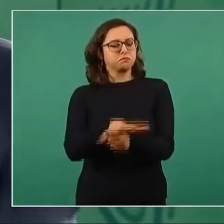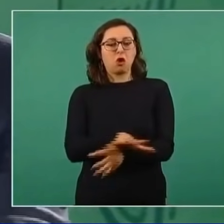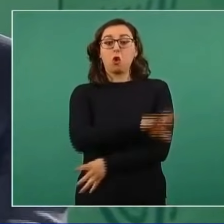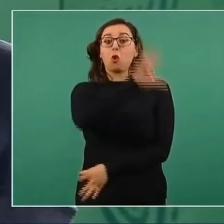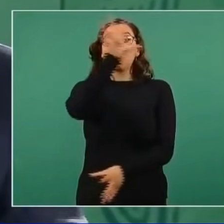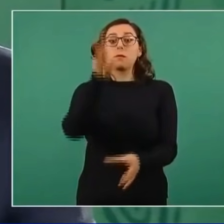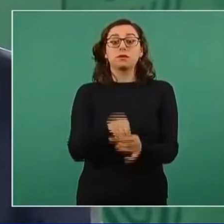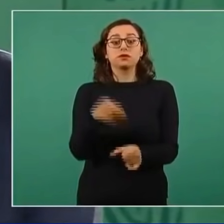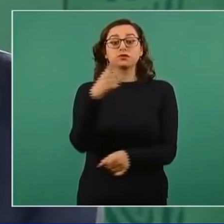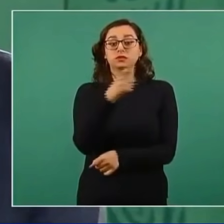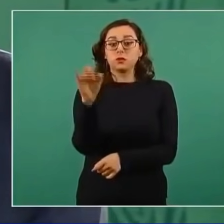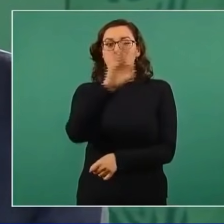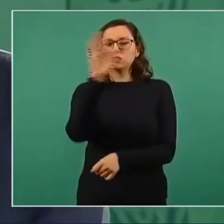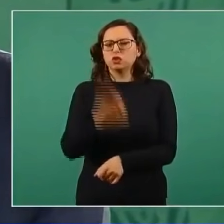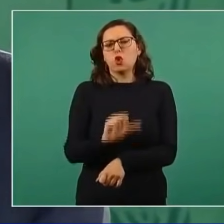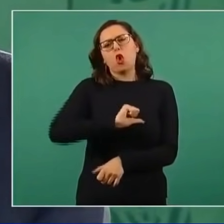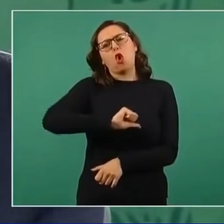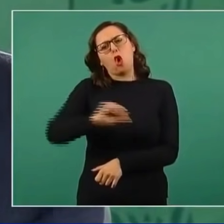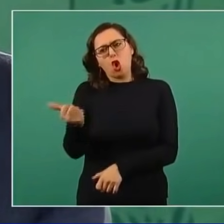y todos nuestros combustibles.